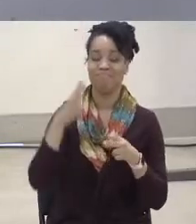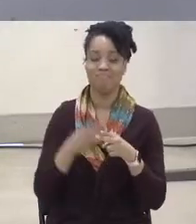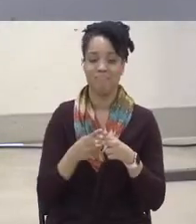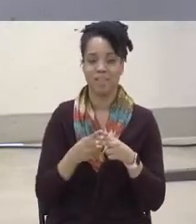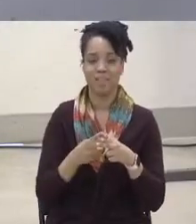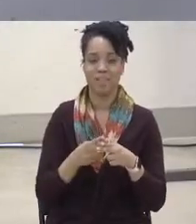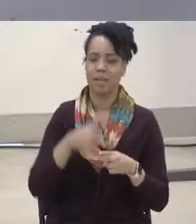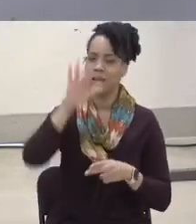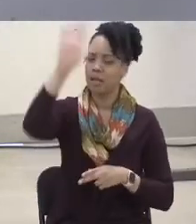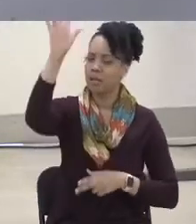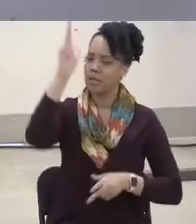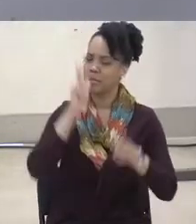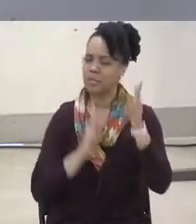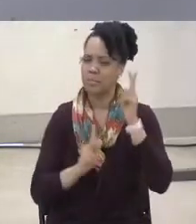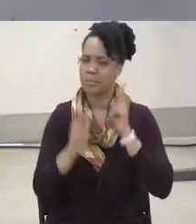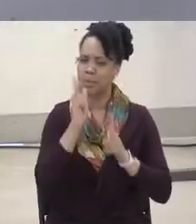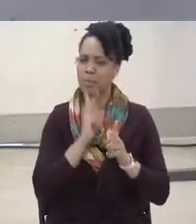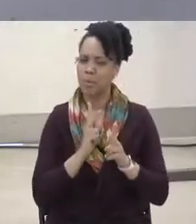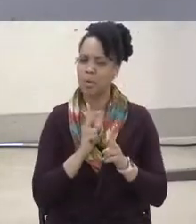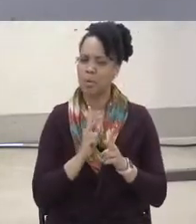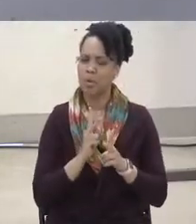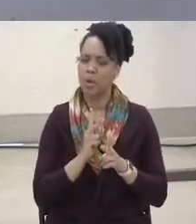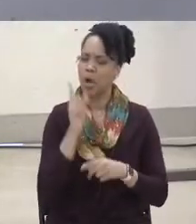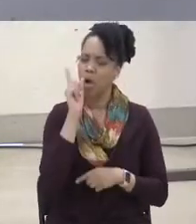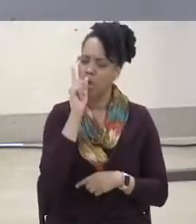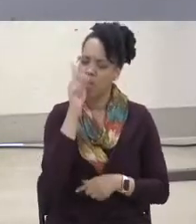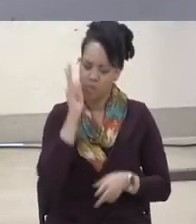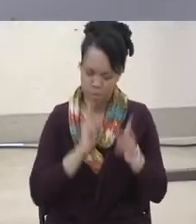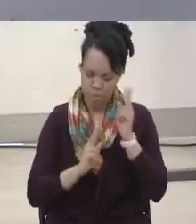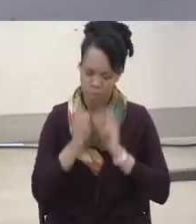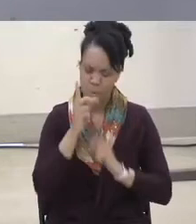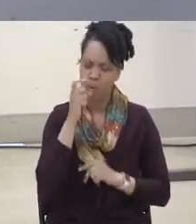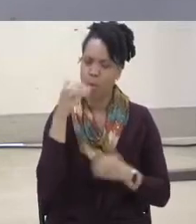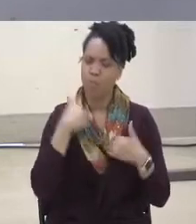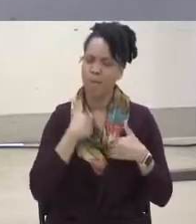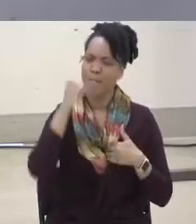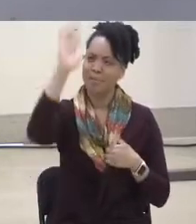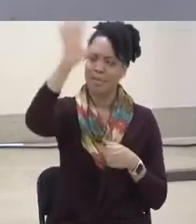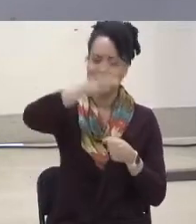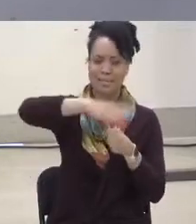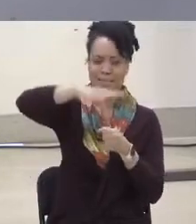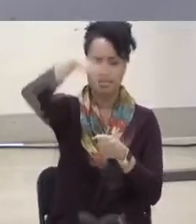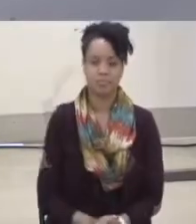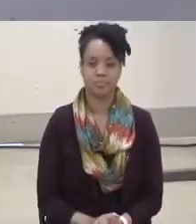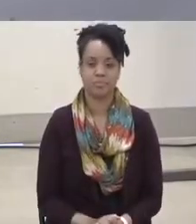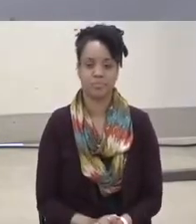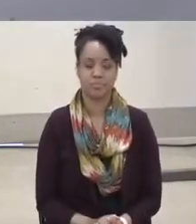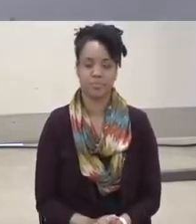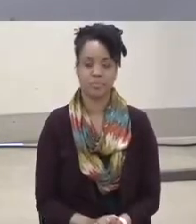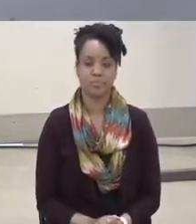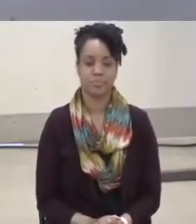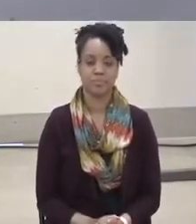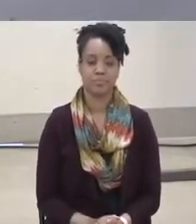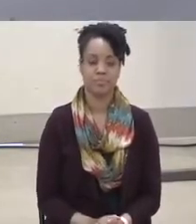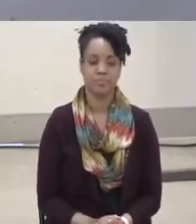His people are the ones who have his spirit. Y su gente, su pueblo es lo que tiene su espíritu.